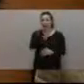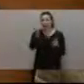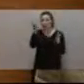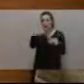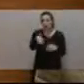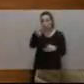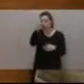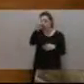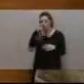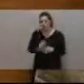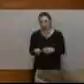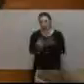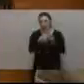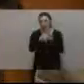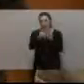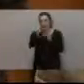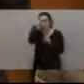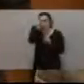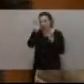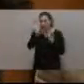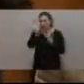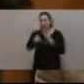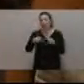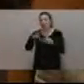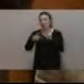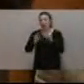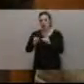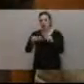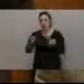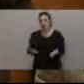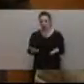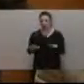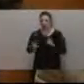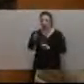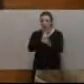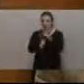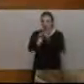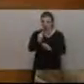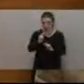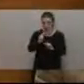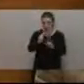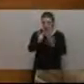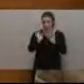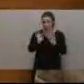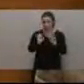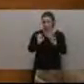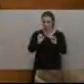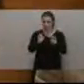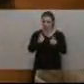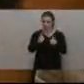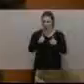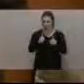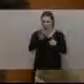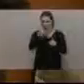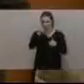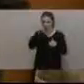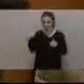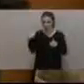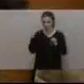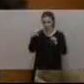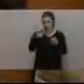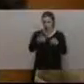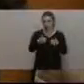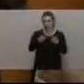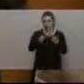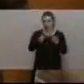e ignorancia existente hacia estas patologías y sus repercusiones. La asociación inició su andadura hace un año y, a medida que se está dando a